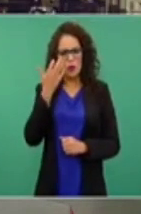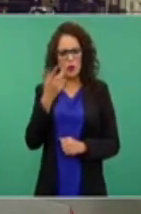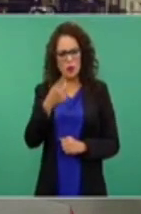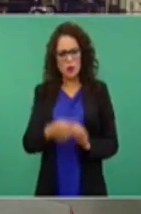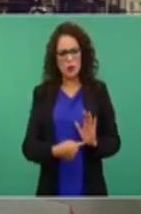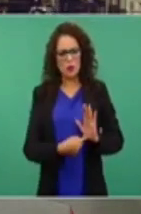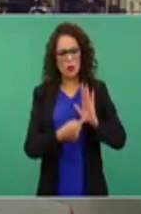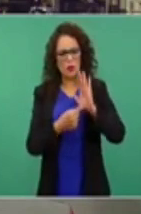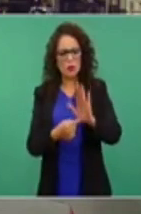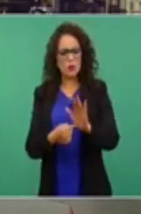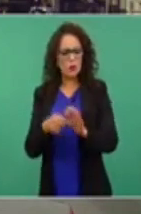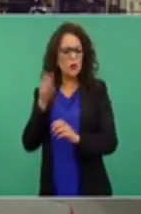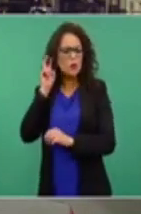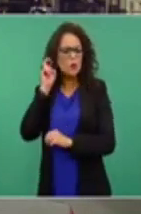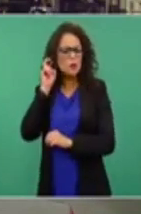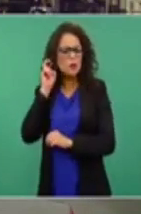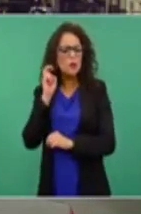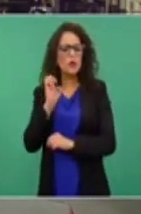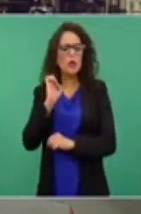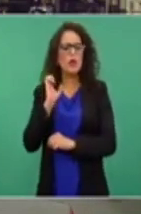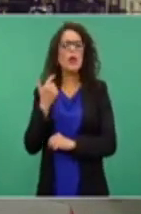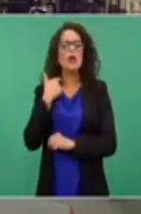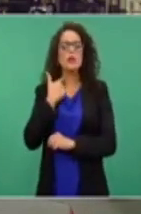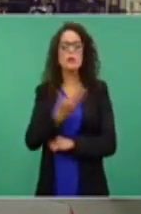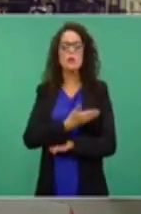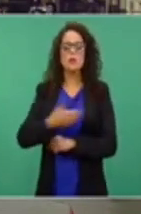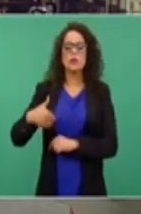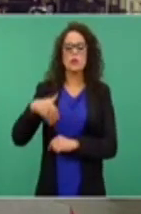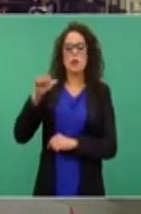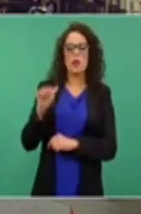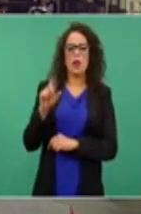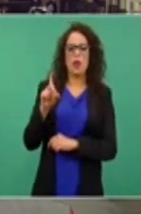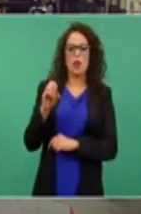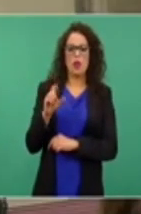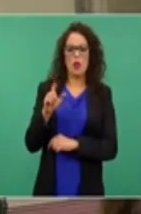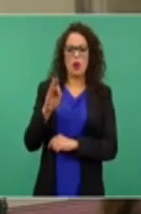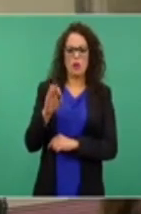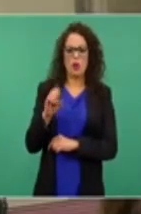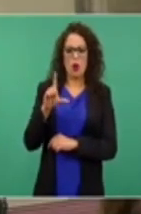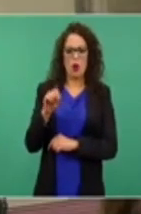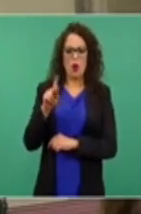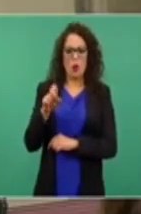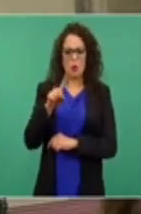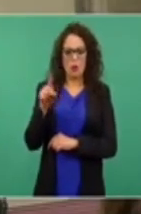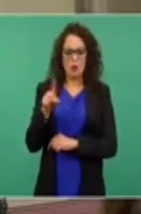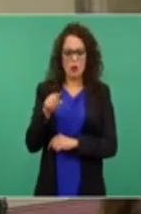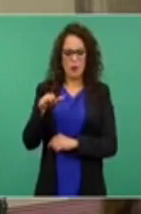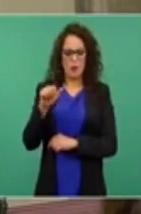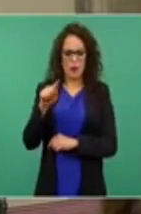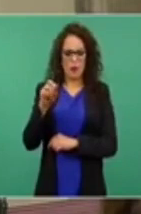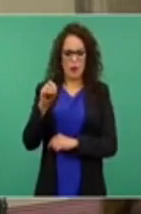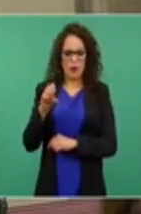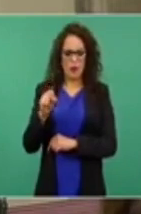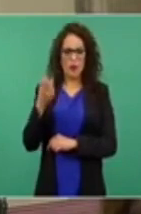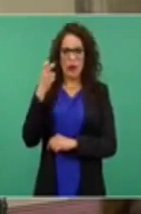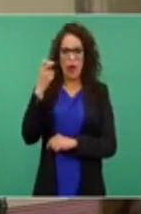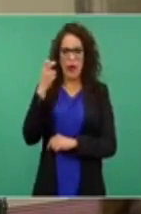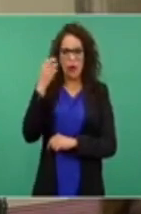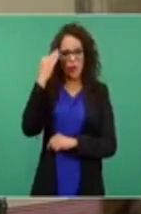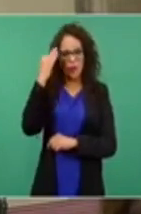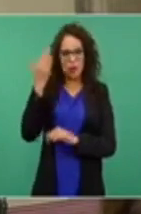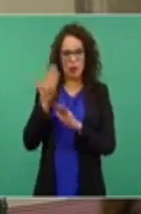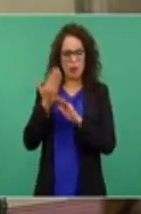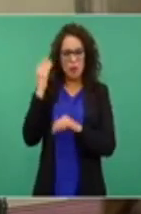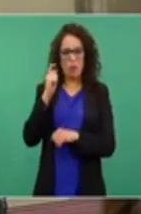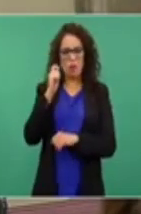presidente Adolfo López Mateos sobre la reforma energética desde ese año. Sé que muchas